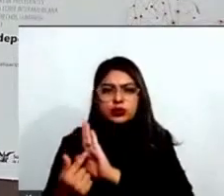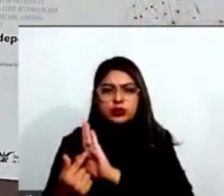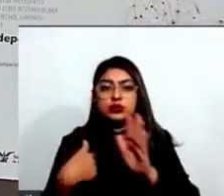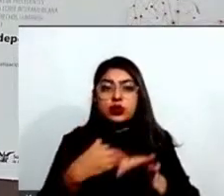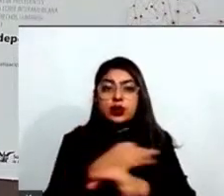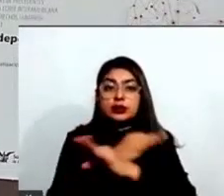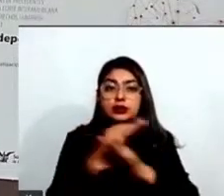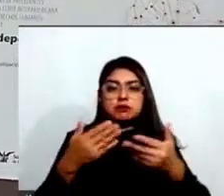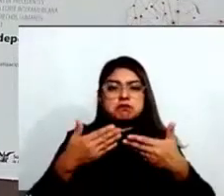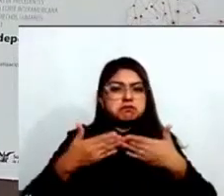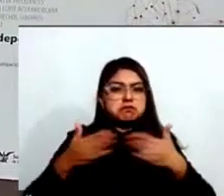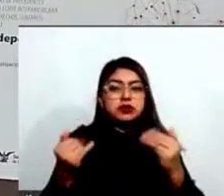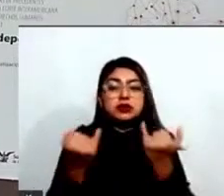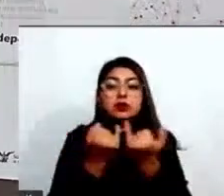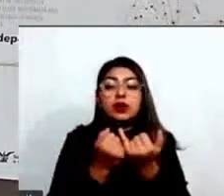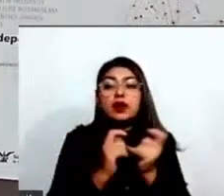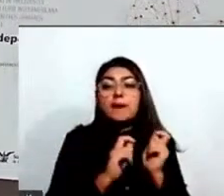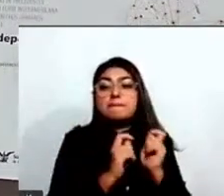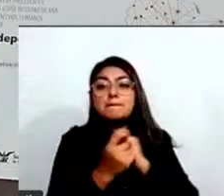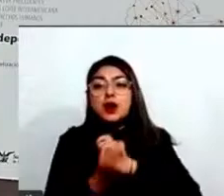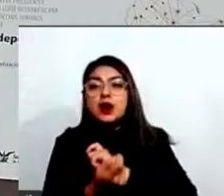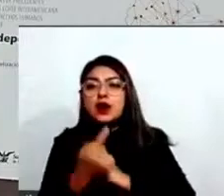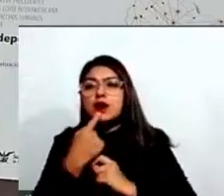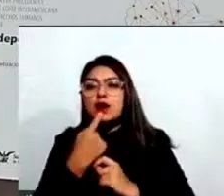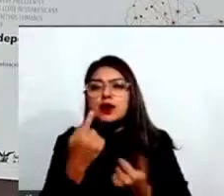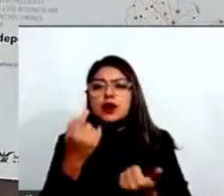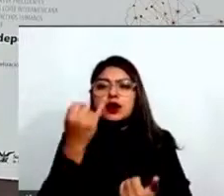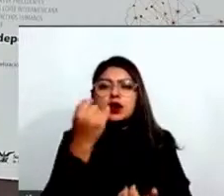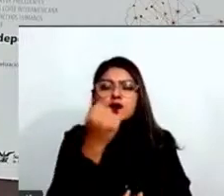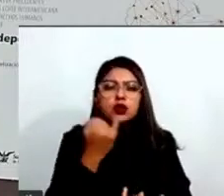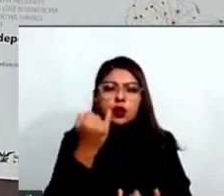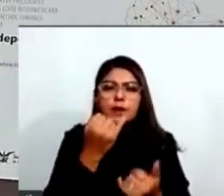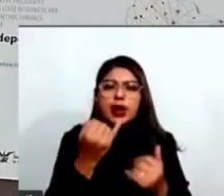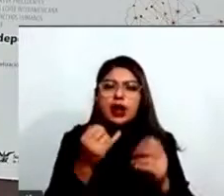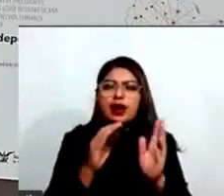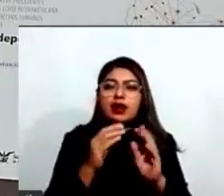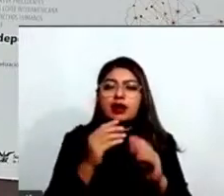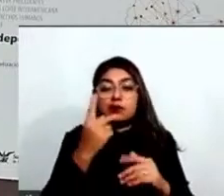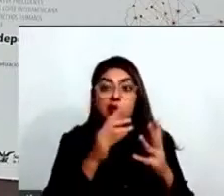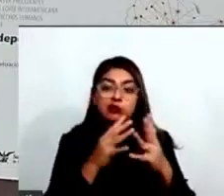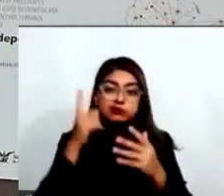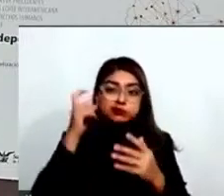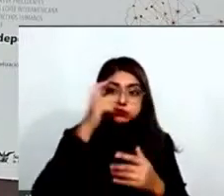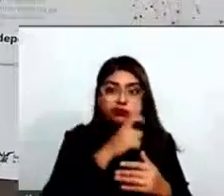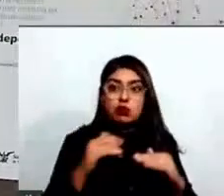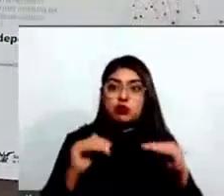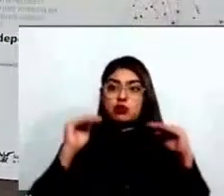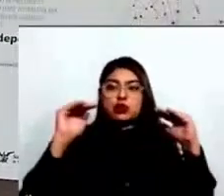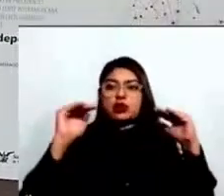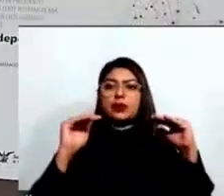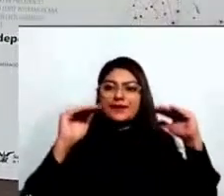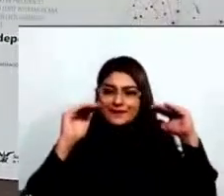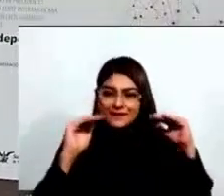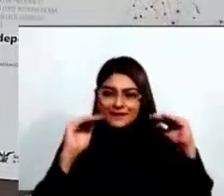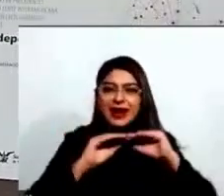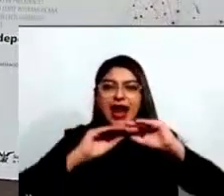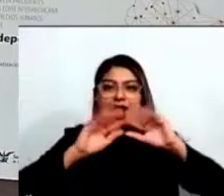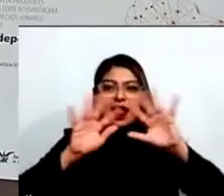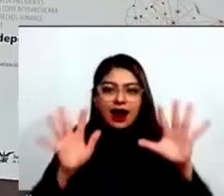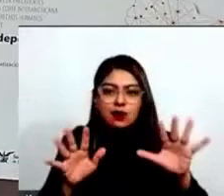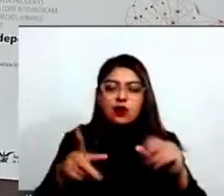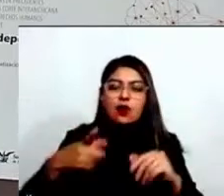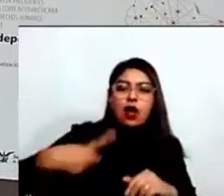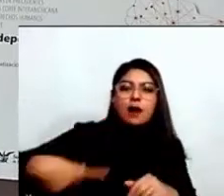lenguaje sencillo y claro, creemos que puede ser relevante para todos los profesionales del derecho, para la